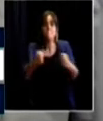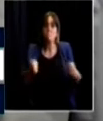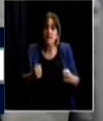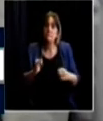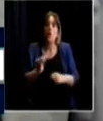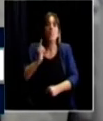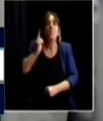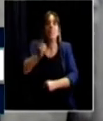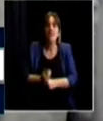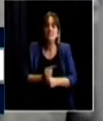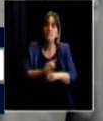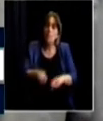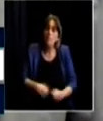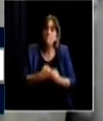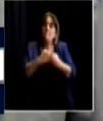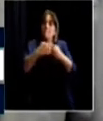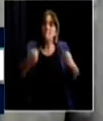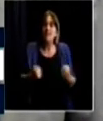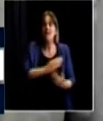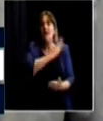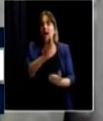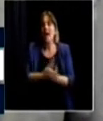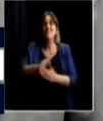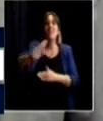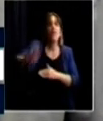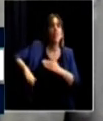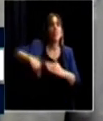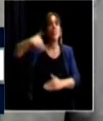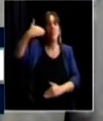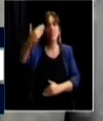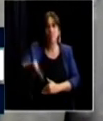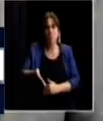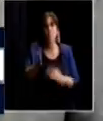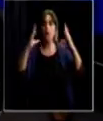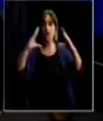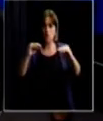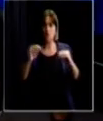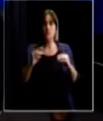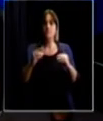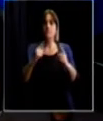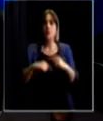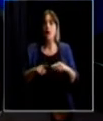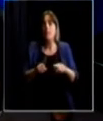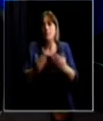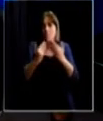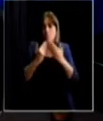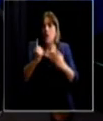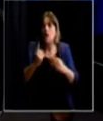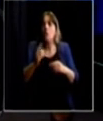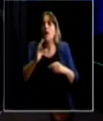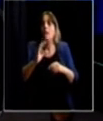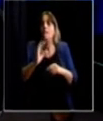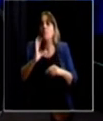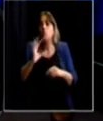decidido extenderla hasta después de las de las vacaciones hay posibilidades de aplazar